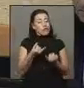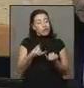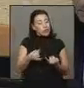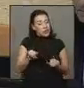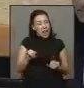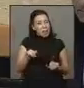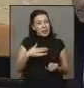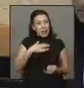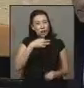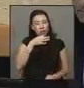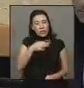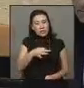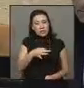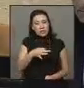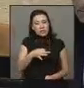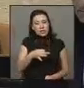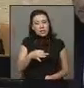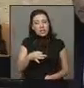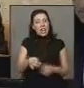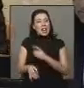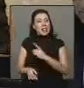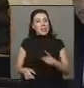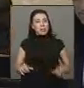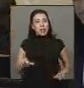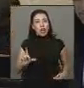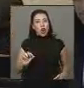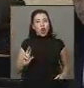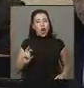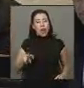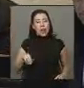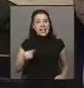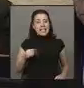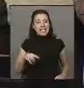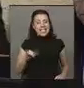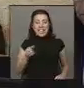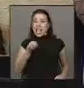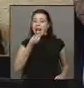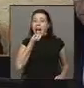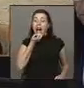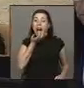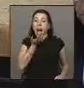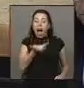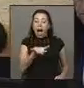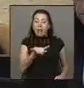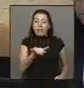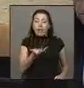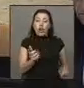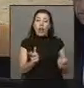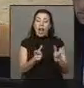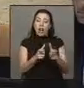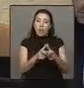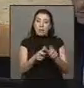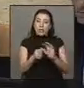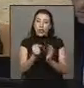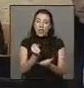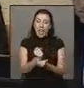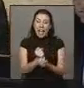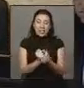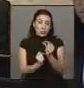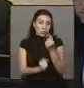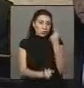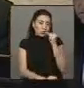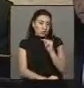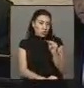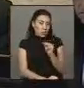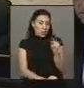reflexión, el colega Lorenzini nos señaló en la Comisión de Hacienda hace algunas